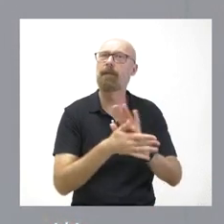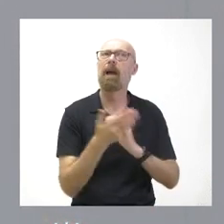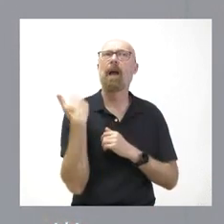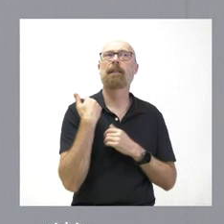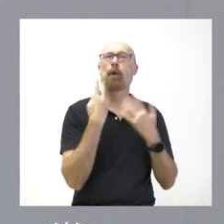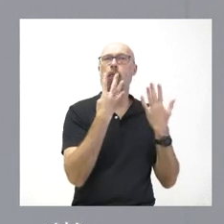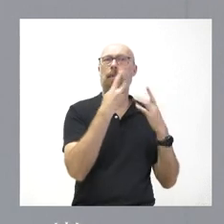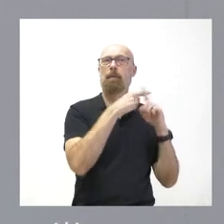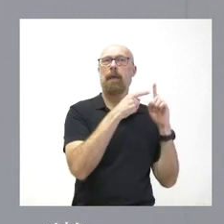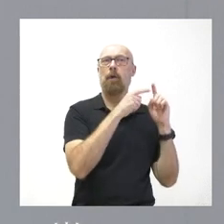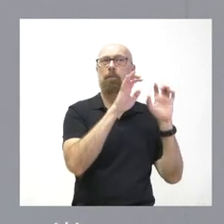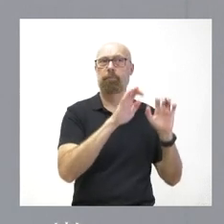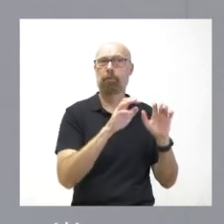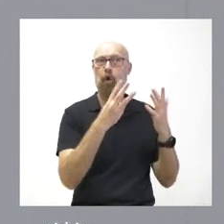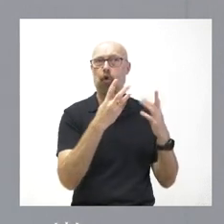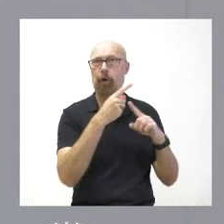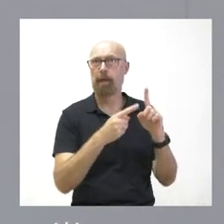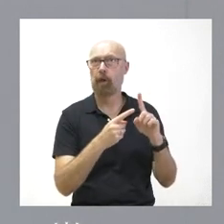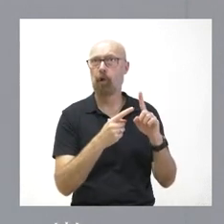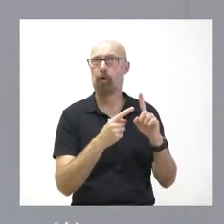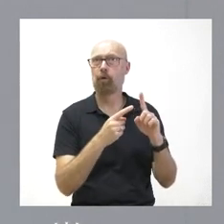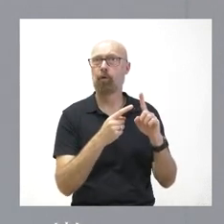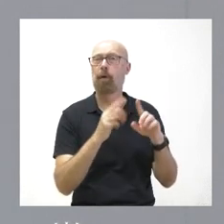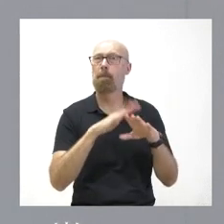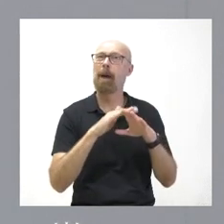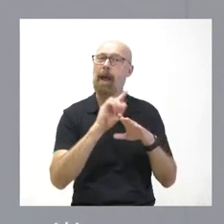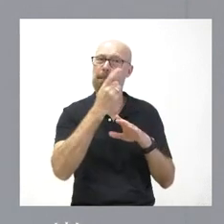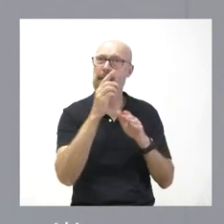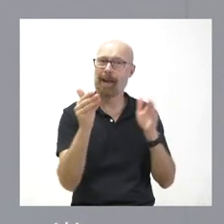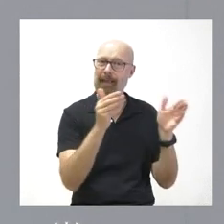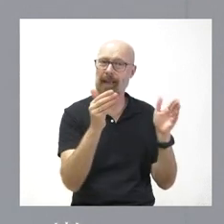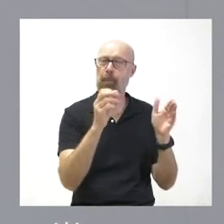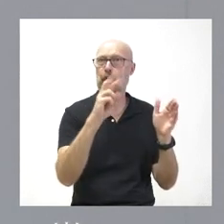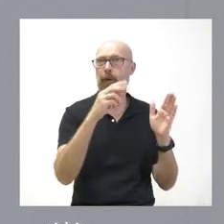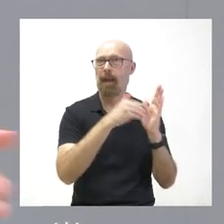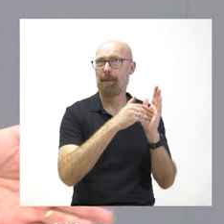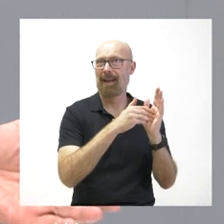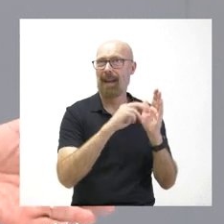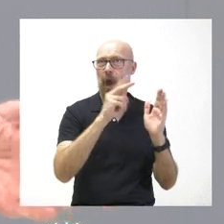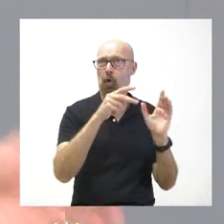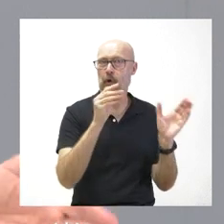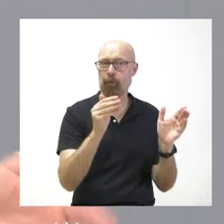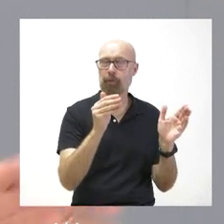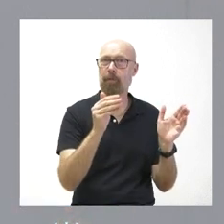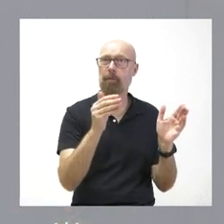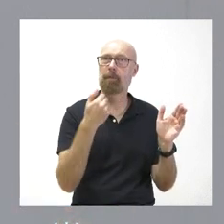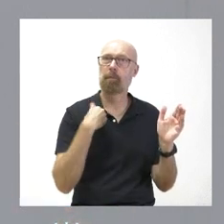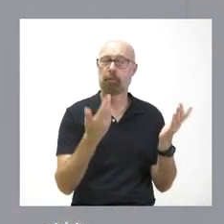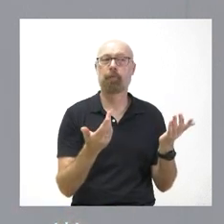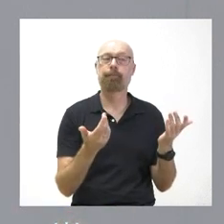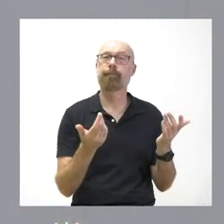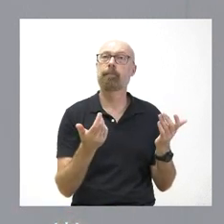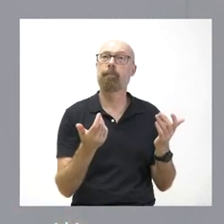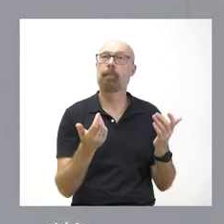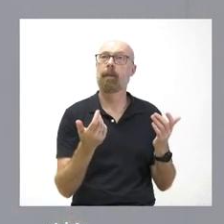8 y5 para el primer tramo de los 12,450 primeros euros entre ambas cantidades lógicamente